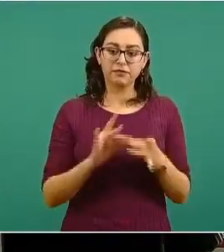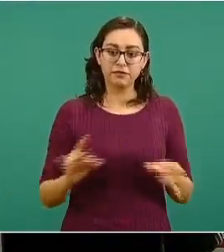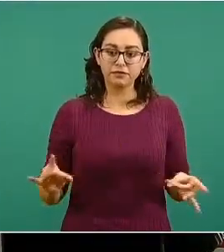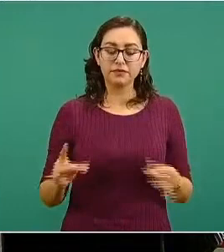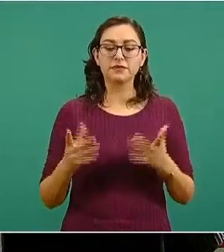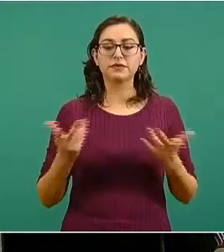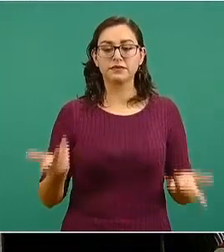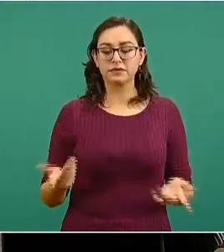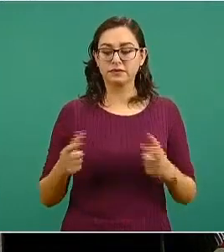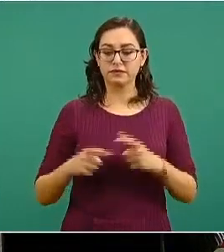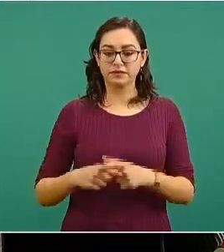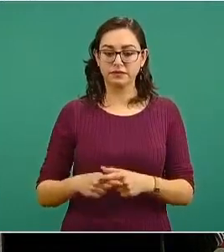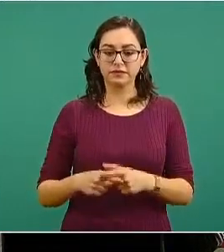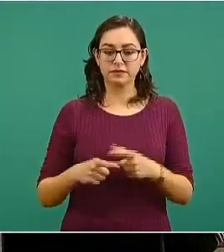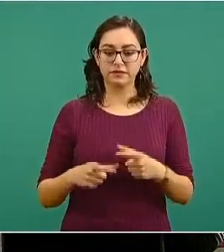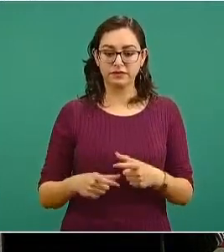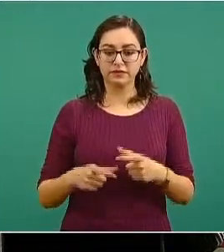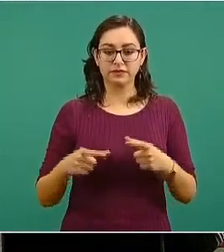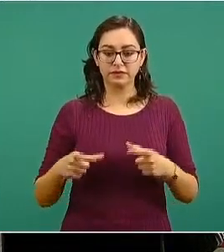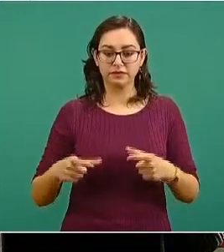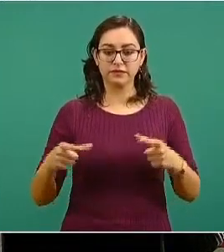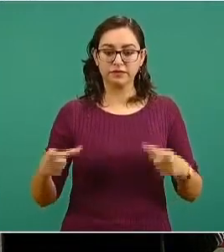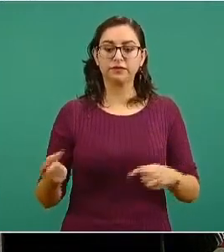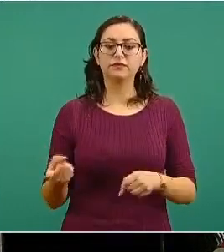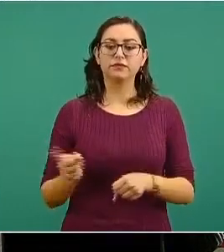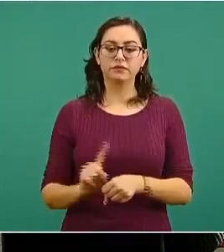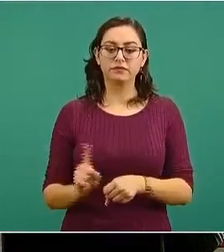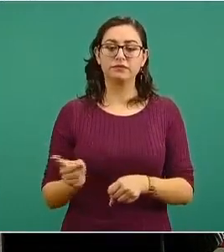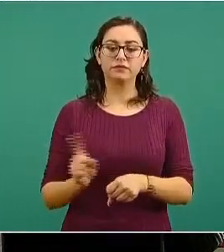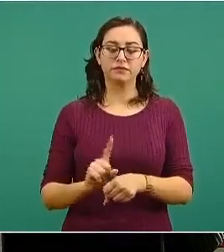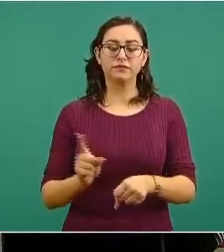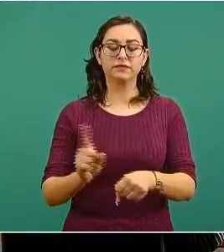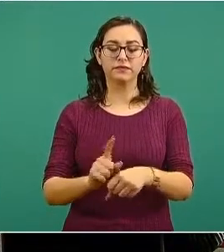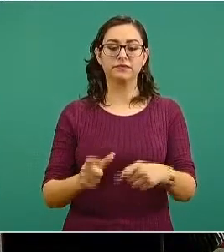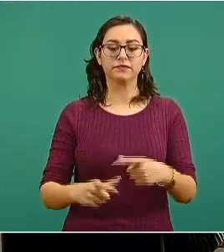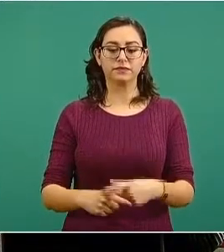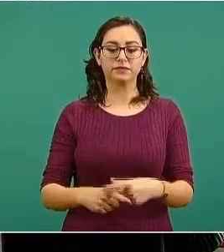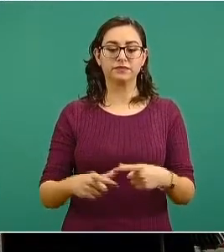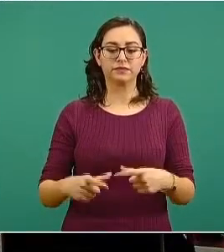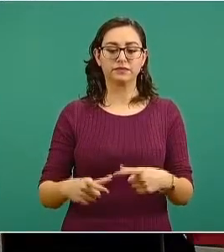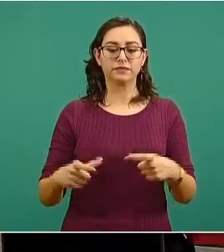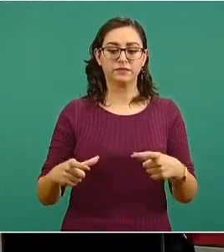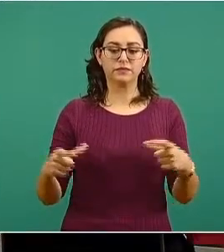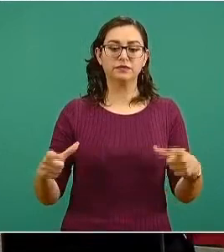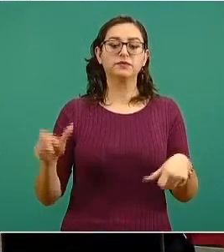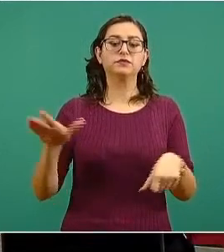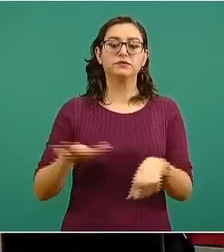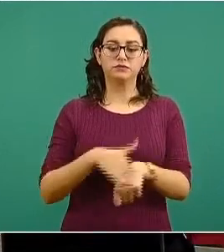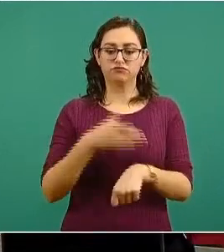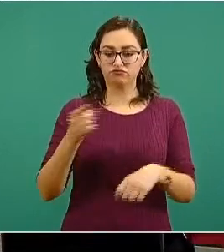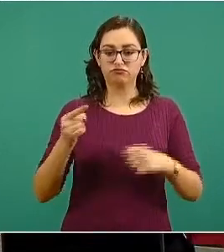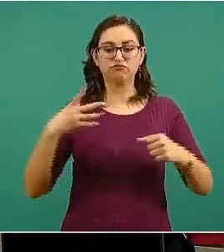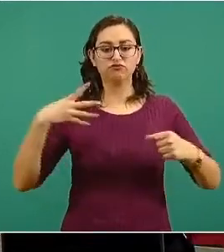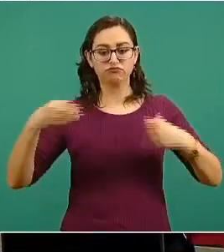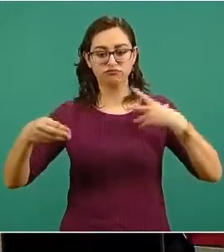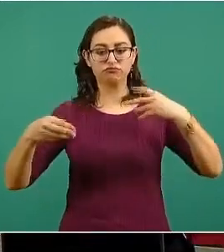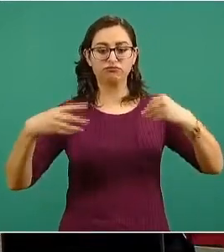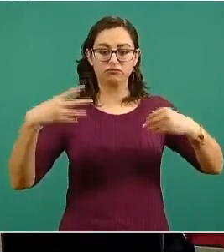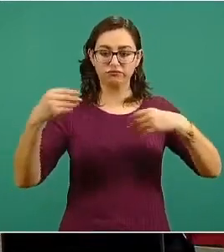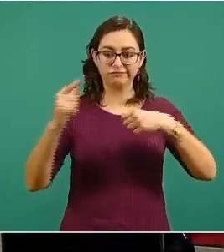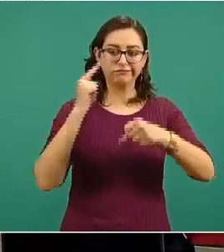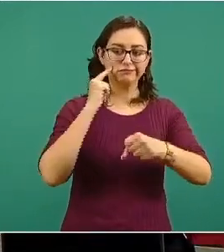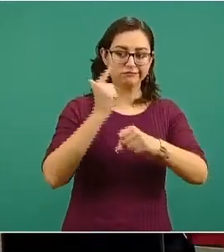que ha incrementado día con día, dado que se han diagnosticado más